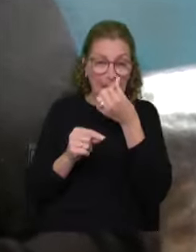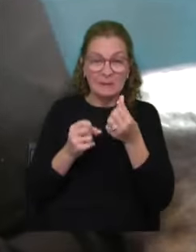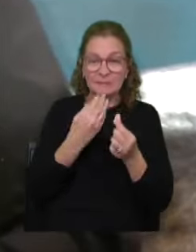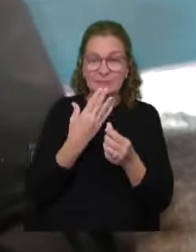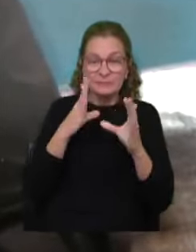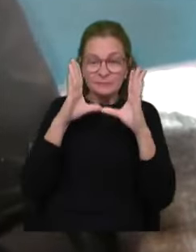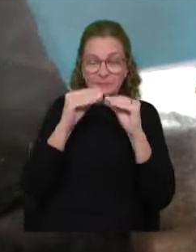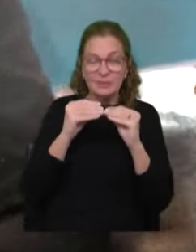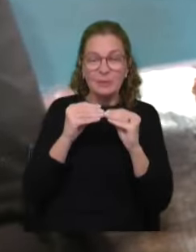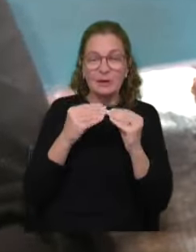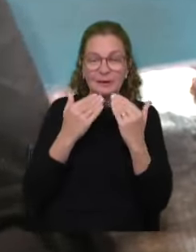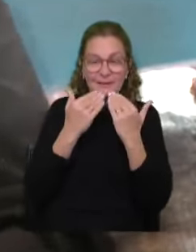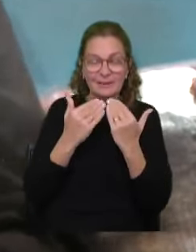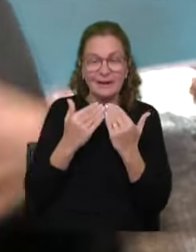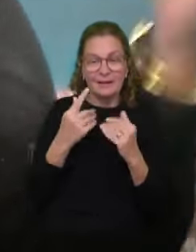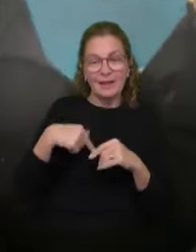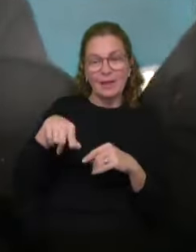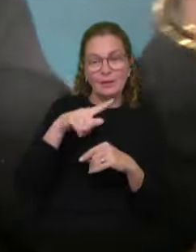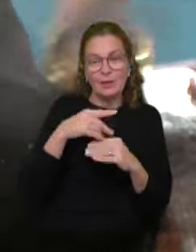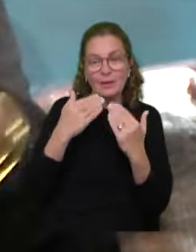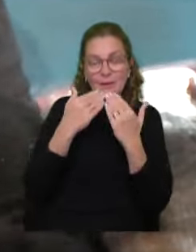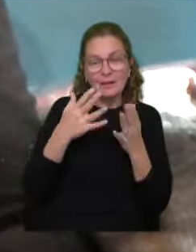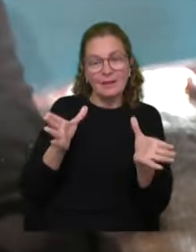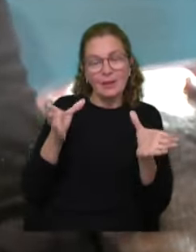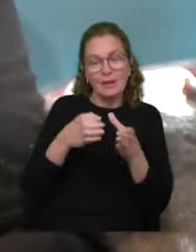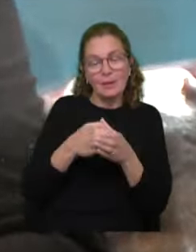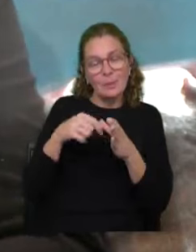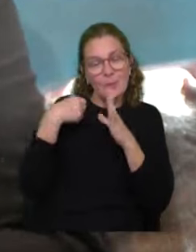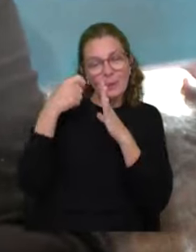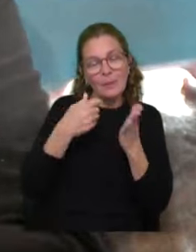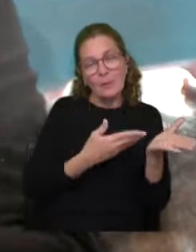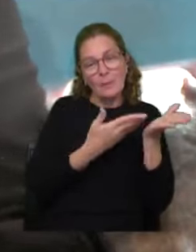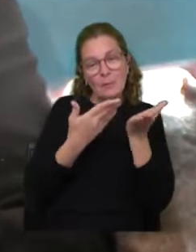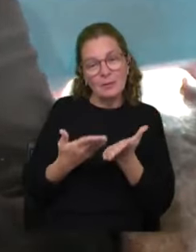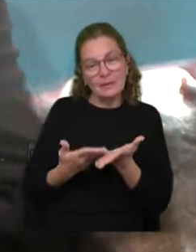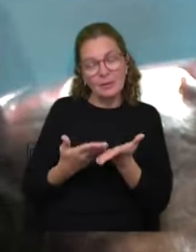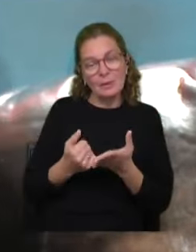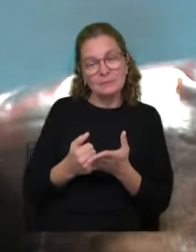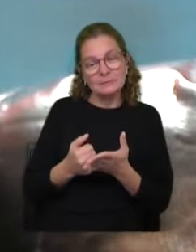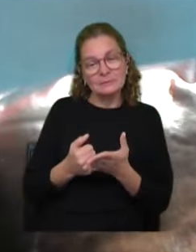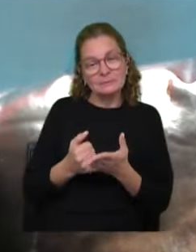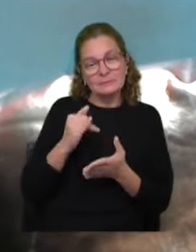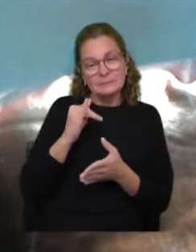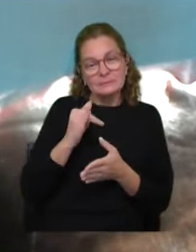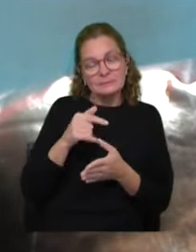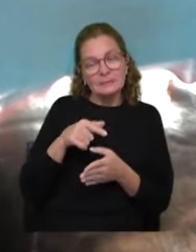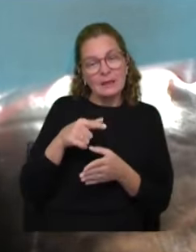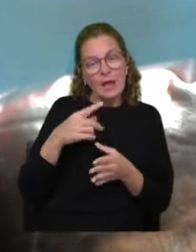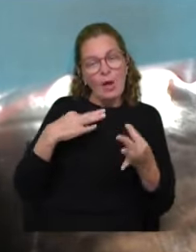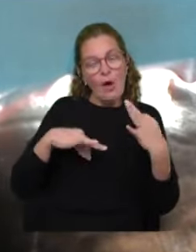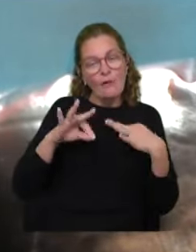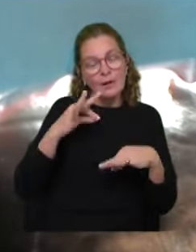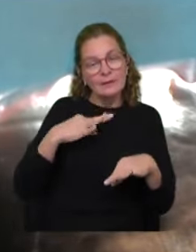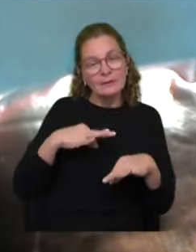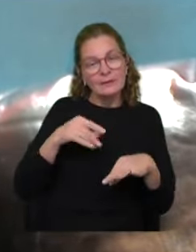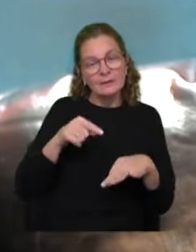buenas noches. Por favor. Gracias a todos, gracias al equipo, al programa por la invitación. Y sí, esta obra está